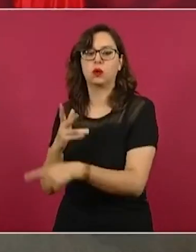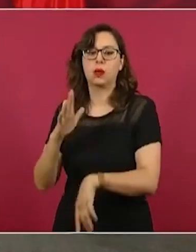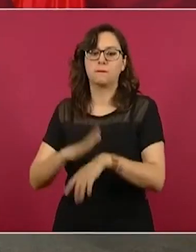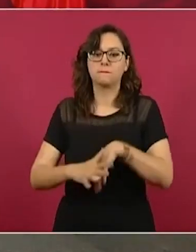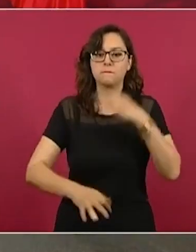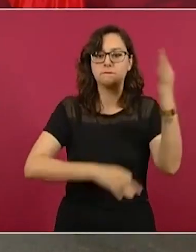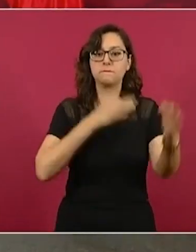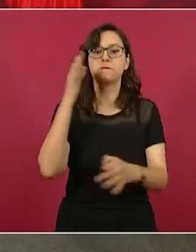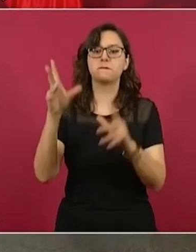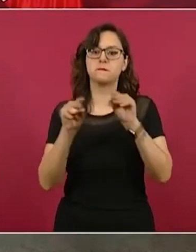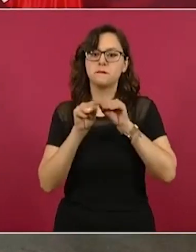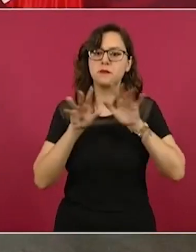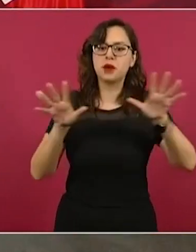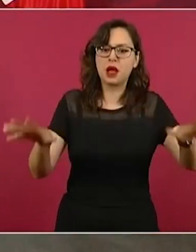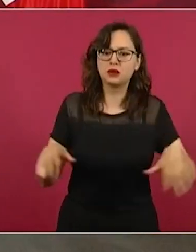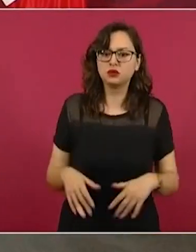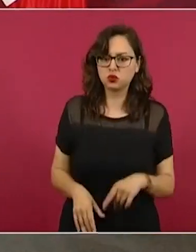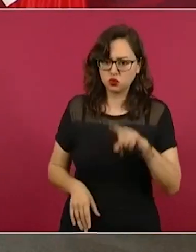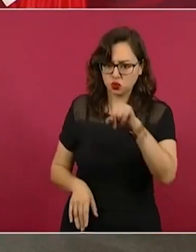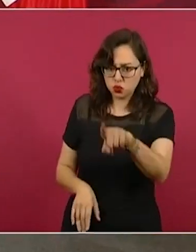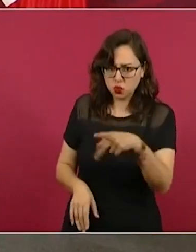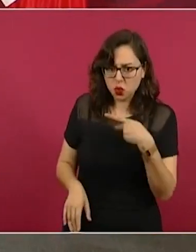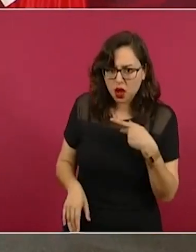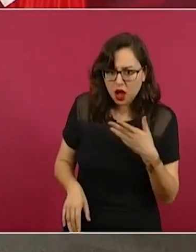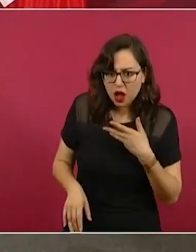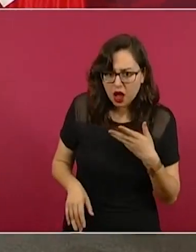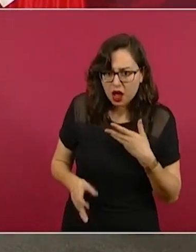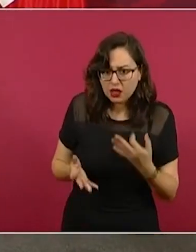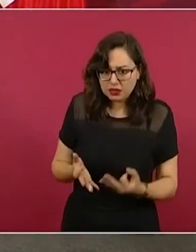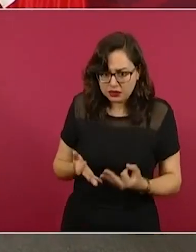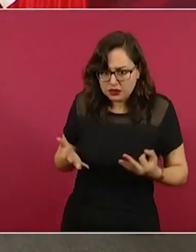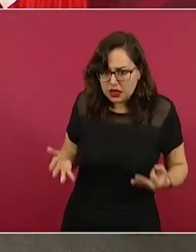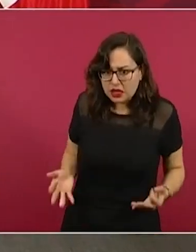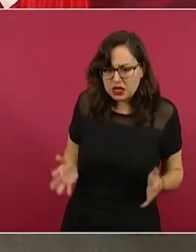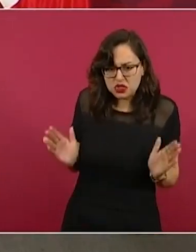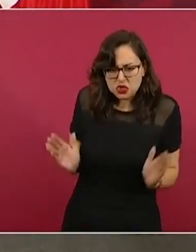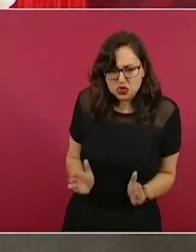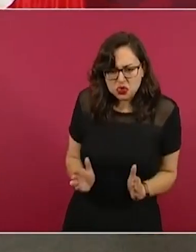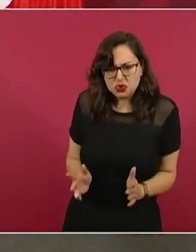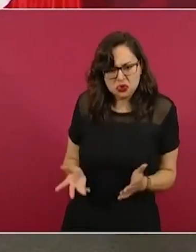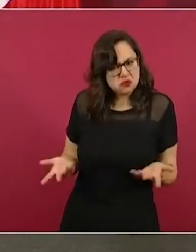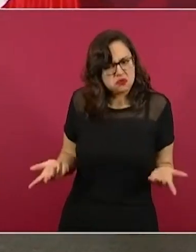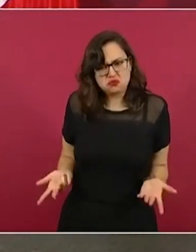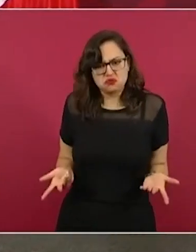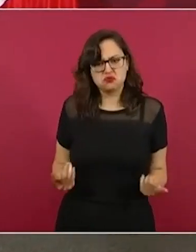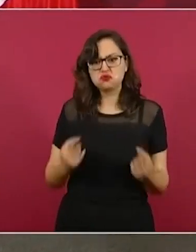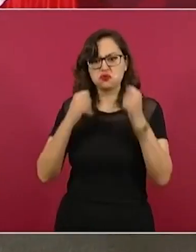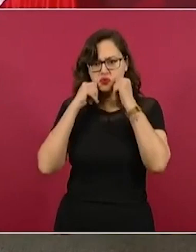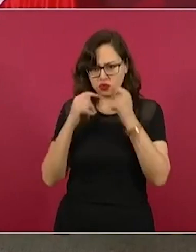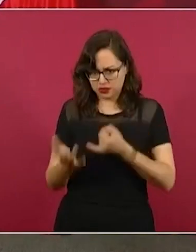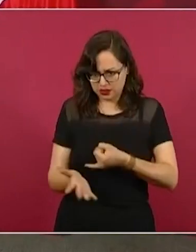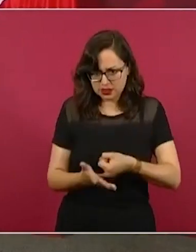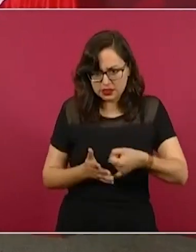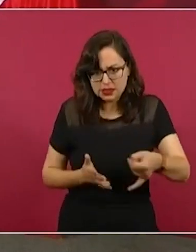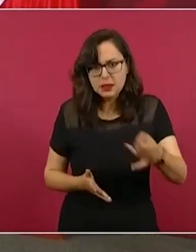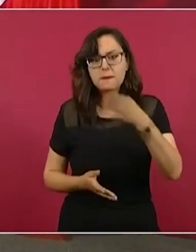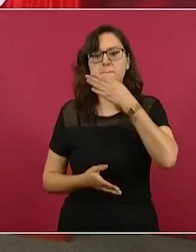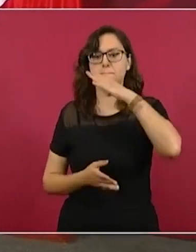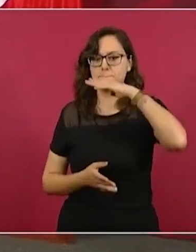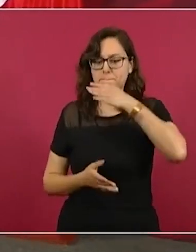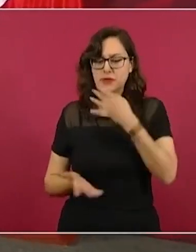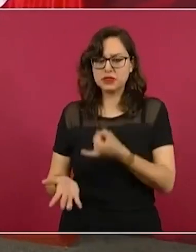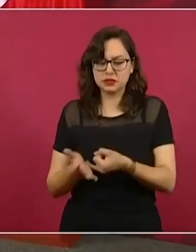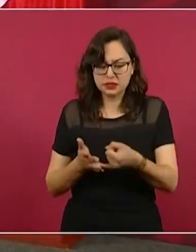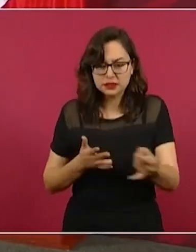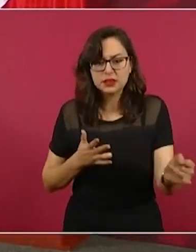sembrar maíz, a sembrar frijol, a sembrar lo básico. Todo